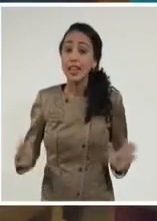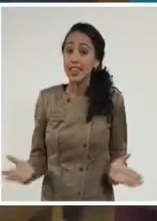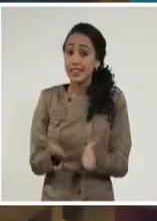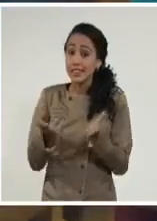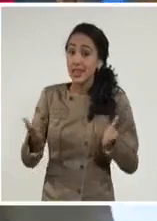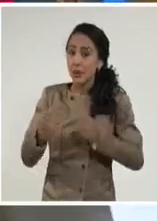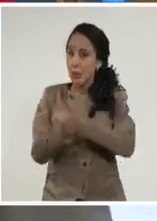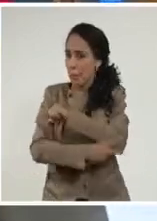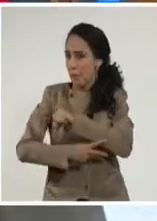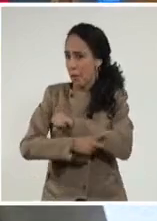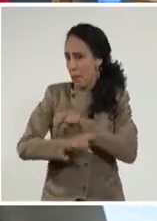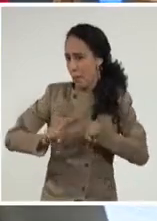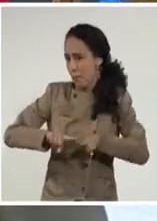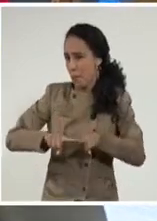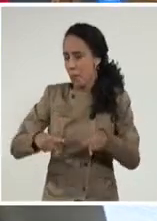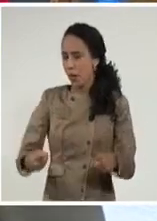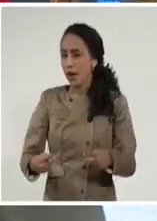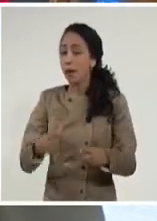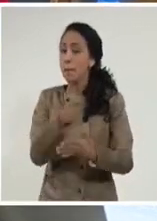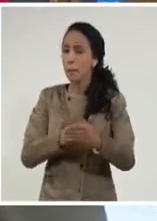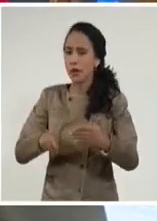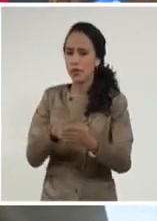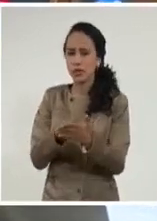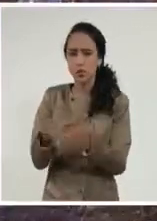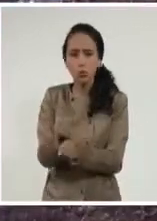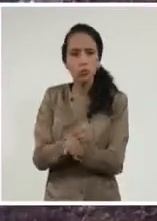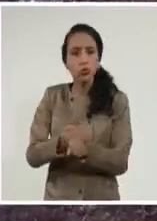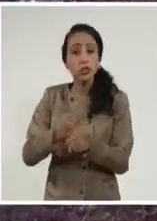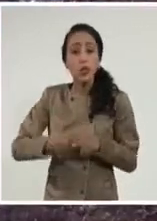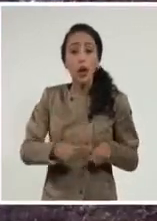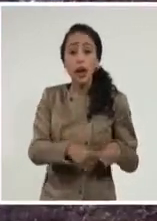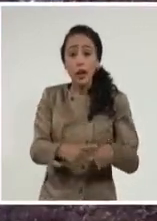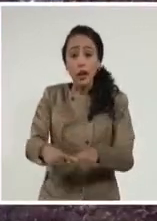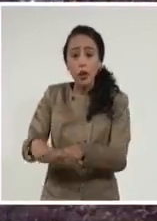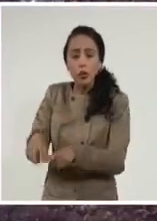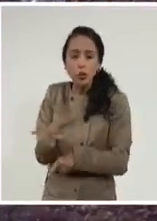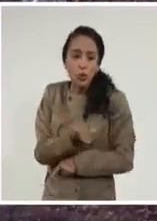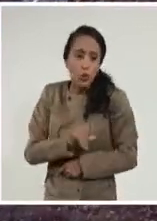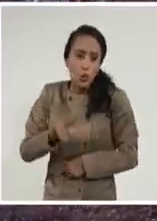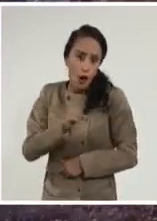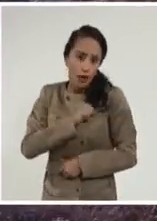mucho tiene que ver con una planificación certera del uso de los recursos y con el empeño de